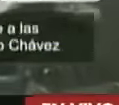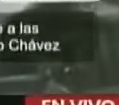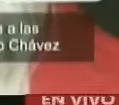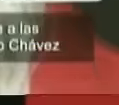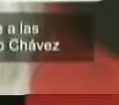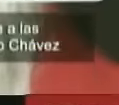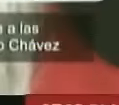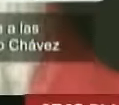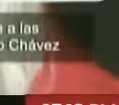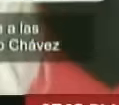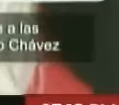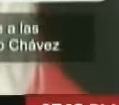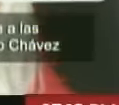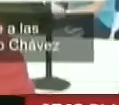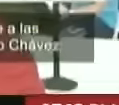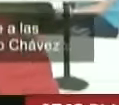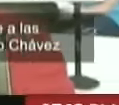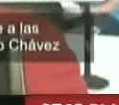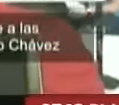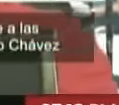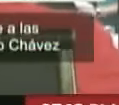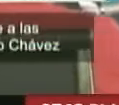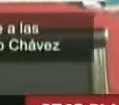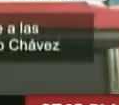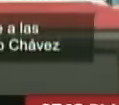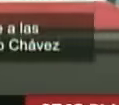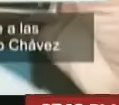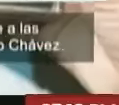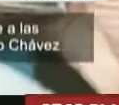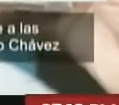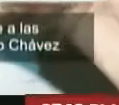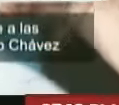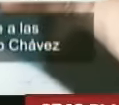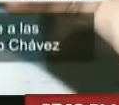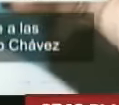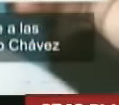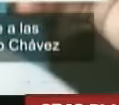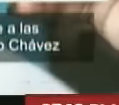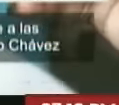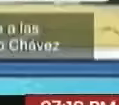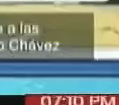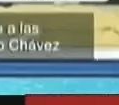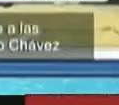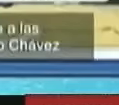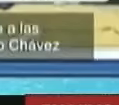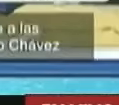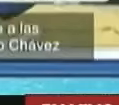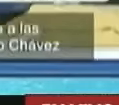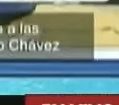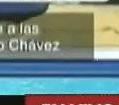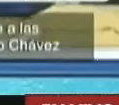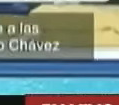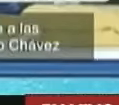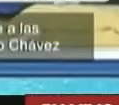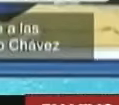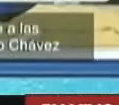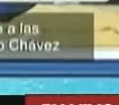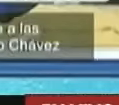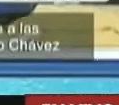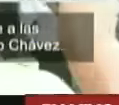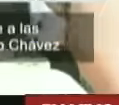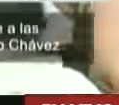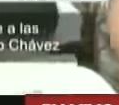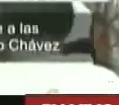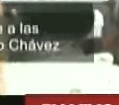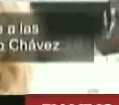las brigadas territoriales de acción, que son el brazo nuestro para en las comunidades lleguen todos los